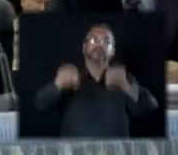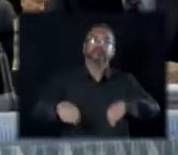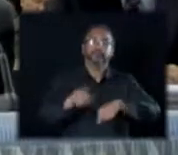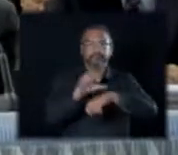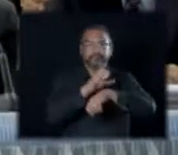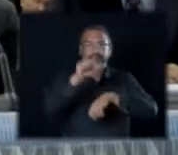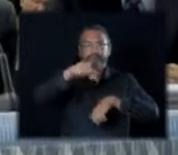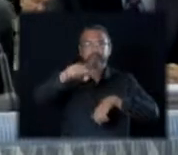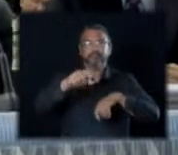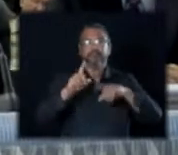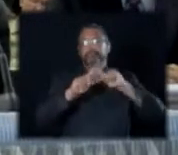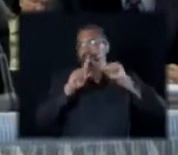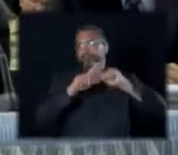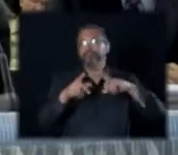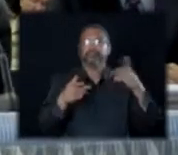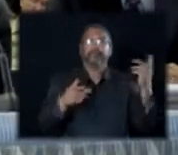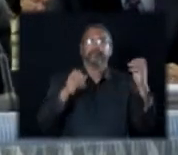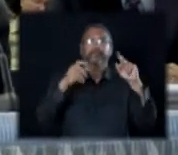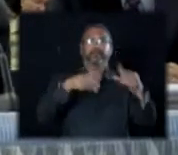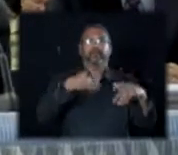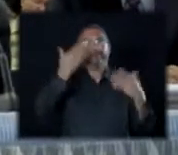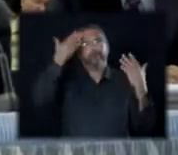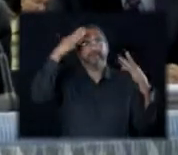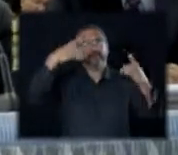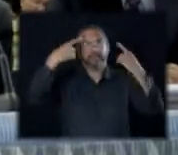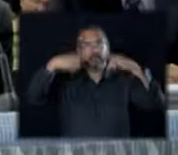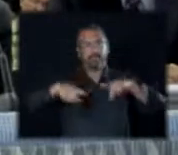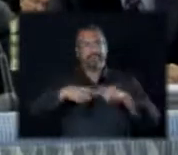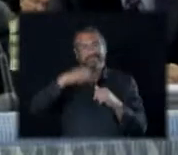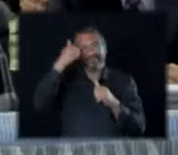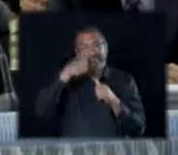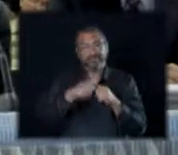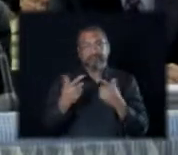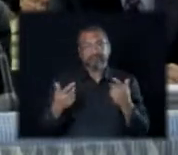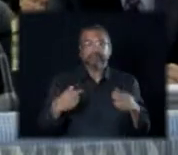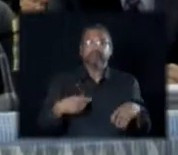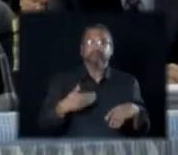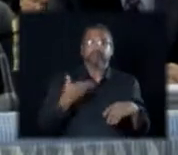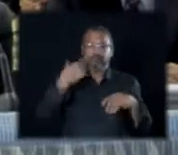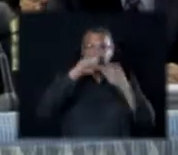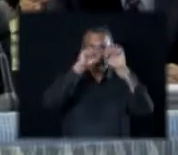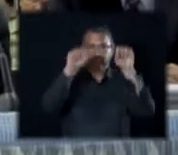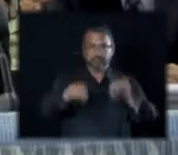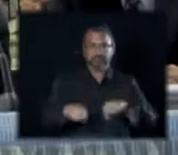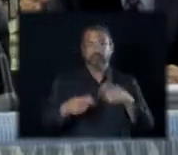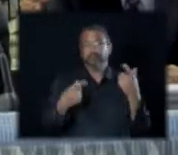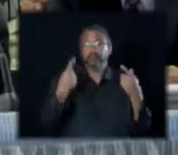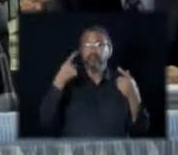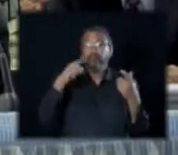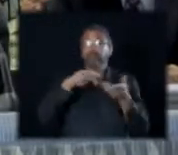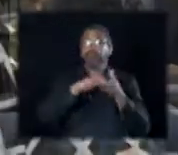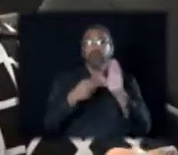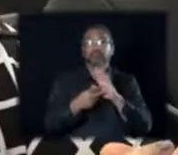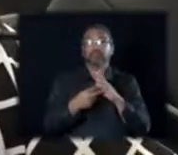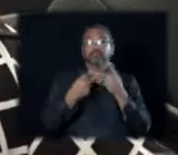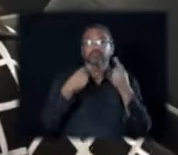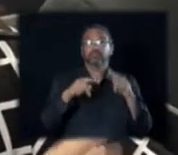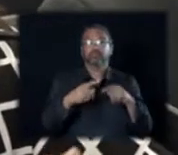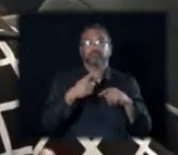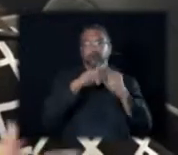Había otros sistemas que están en el proceso de ser implantados. No sé qué ocurrió, pero yo sé que había un sistema para